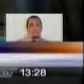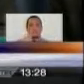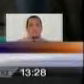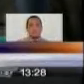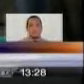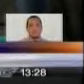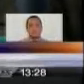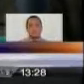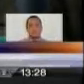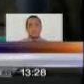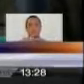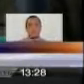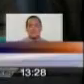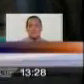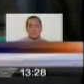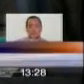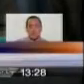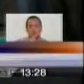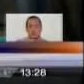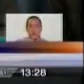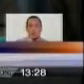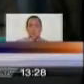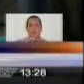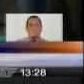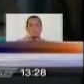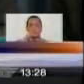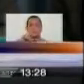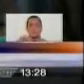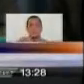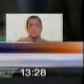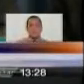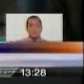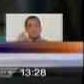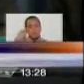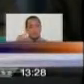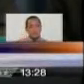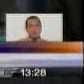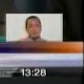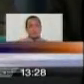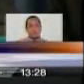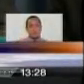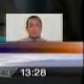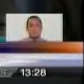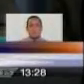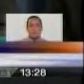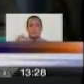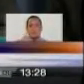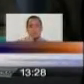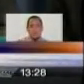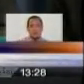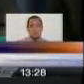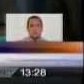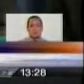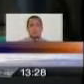publicación de parte del periodista Ricardo Uceda, creo que aproximadamente hace un